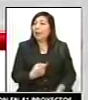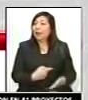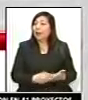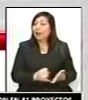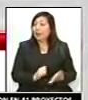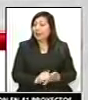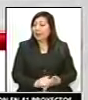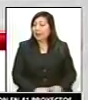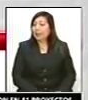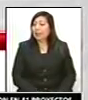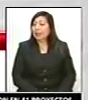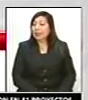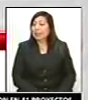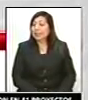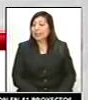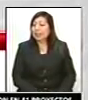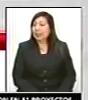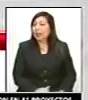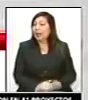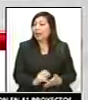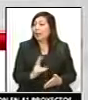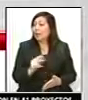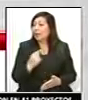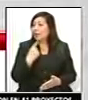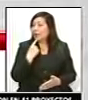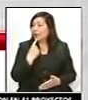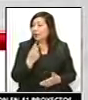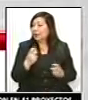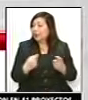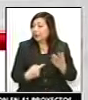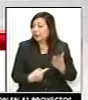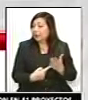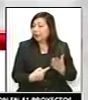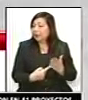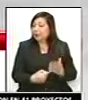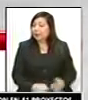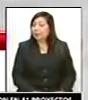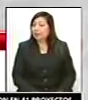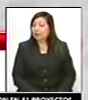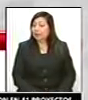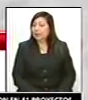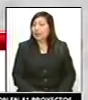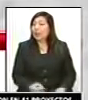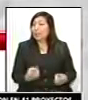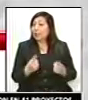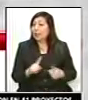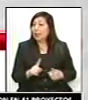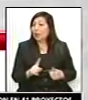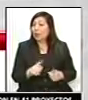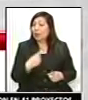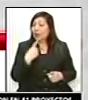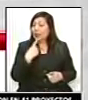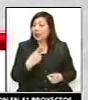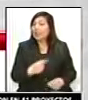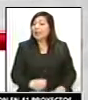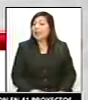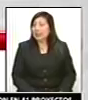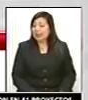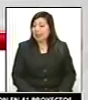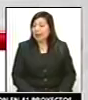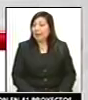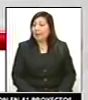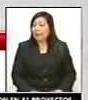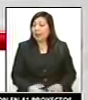de impacto ambiental, y que no se especificaron técnicamente las servidumbres, de acuerdo a lo establecido en la Ley de